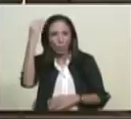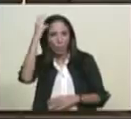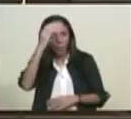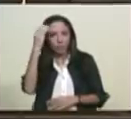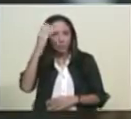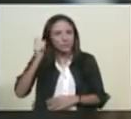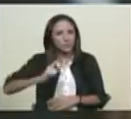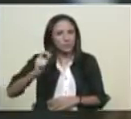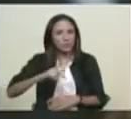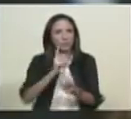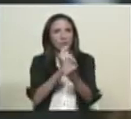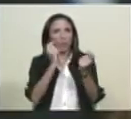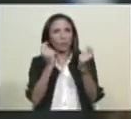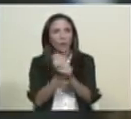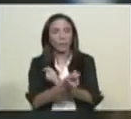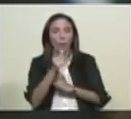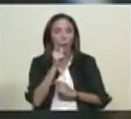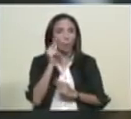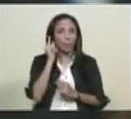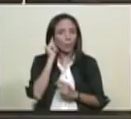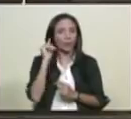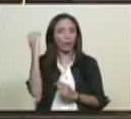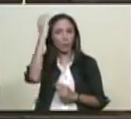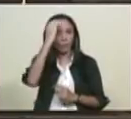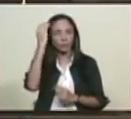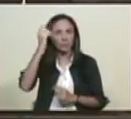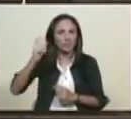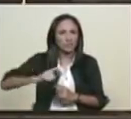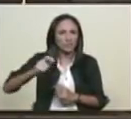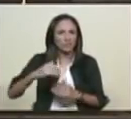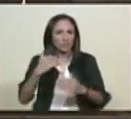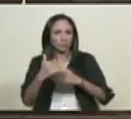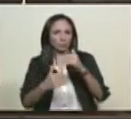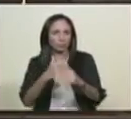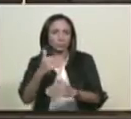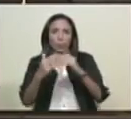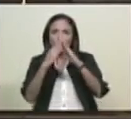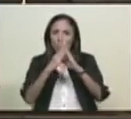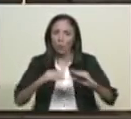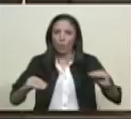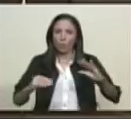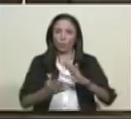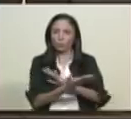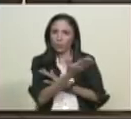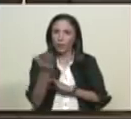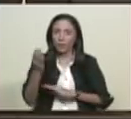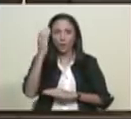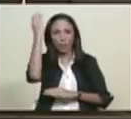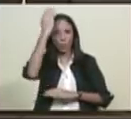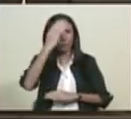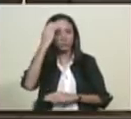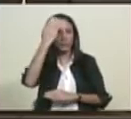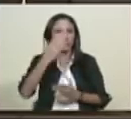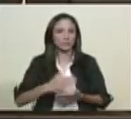todos, ciudadanos, ciudadanas, hombres y mujeres del pueblo, de todos. Una conciencia superior.